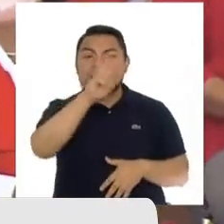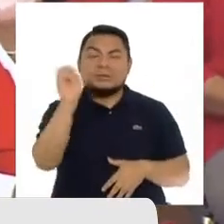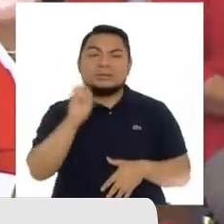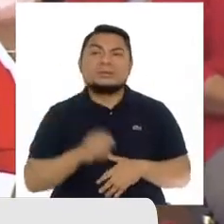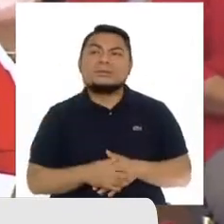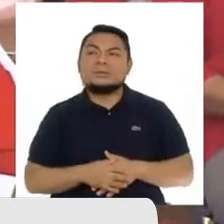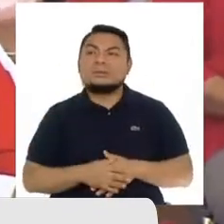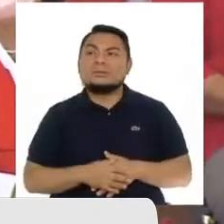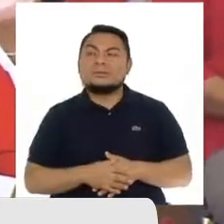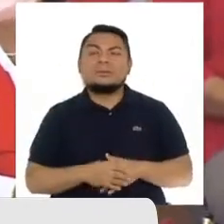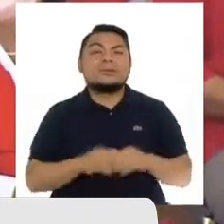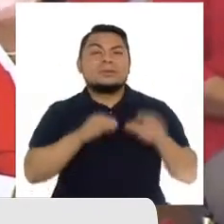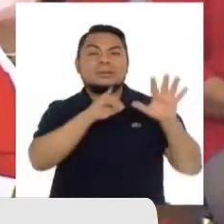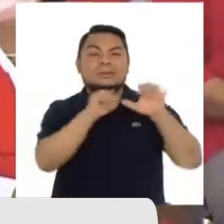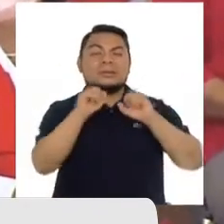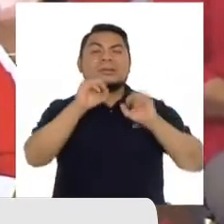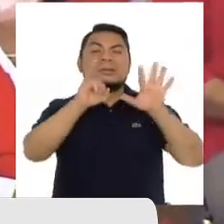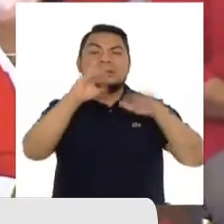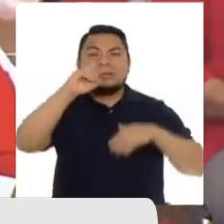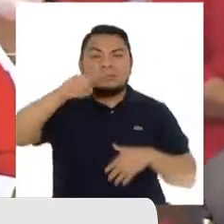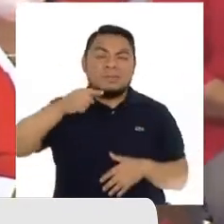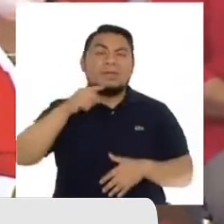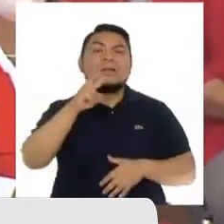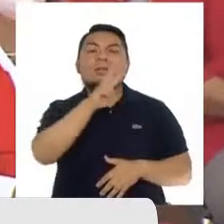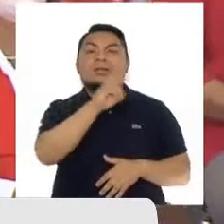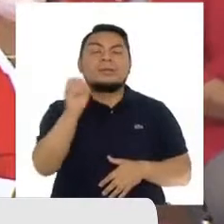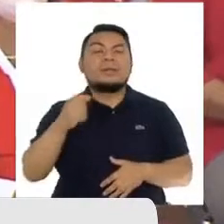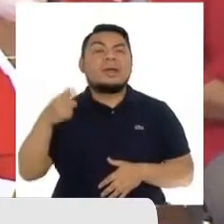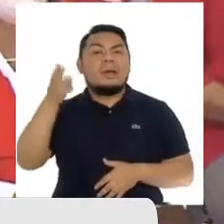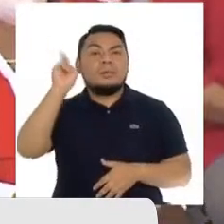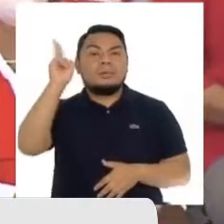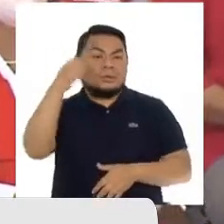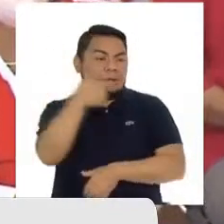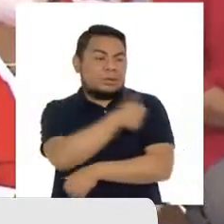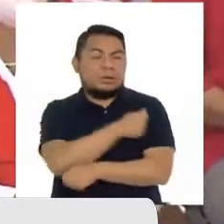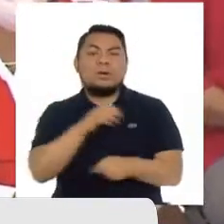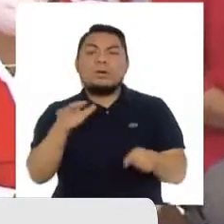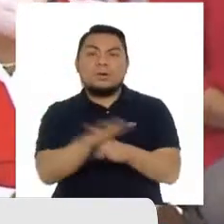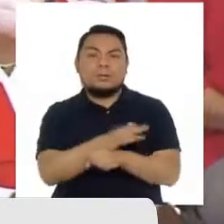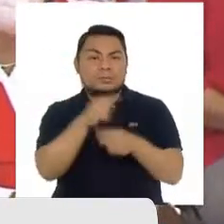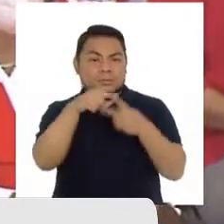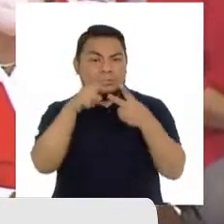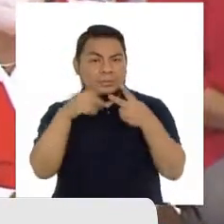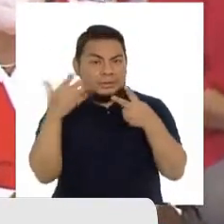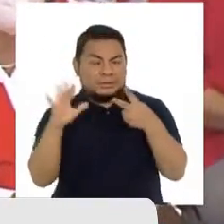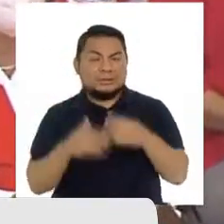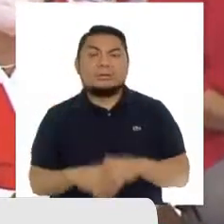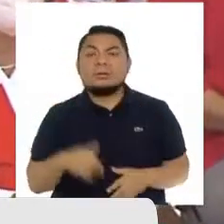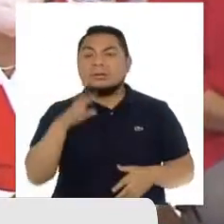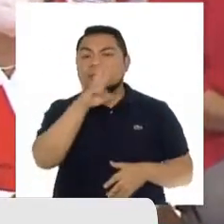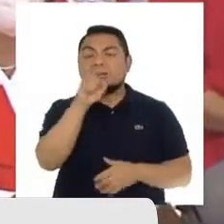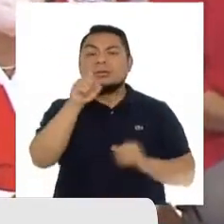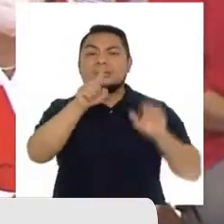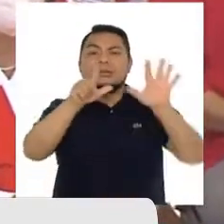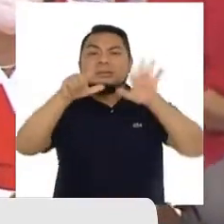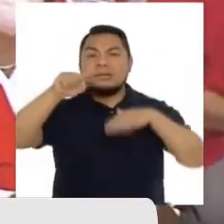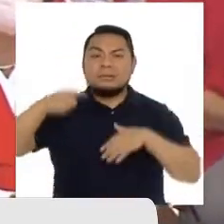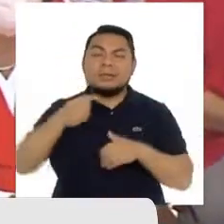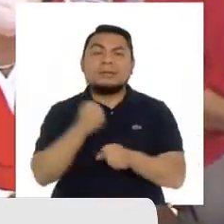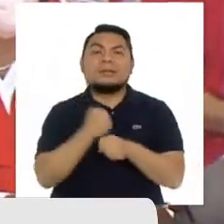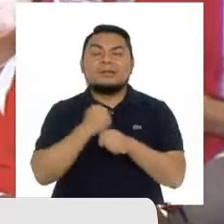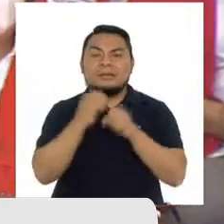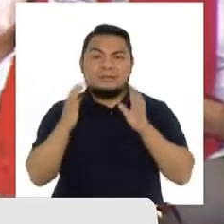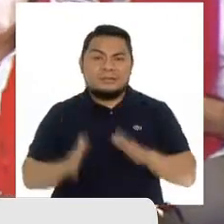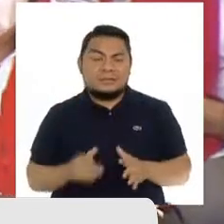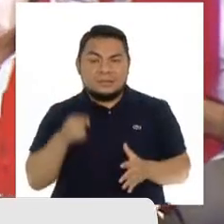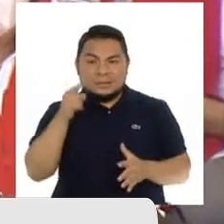más de 660 mil docentes con vacunación completa 217 mil trabajadores